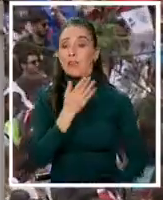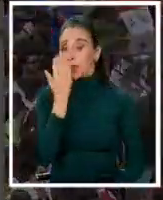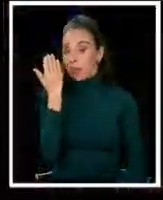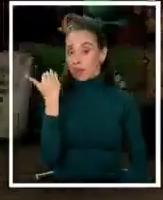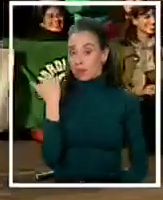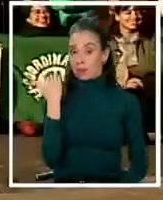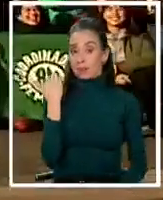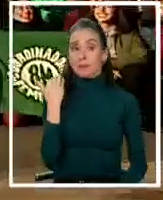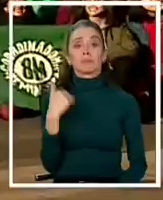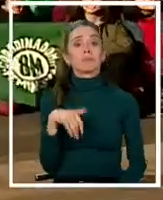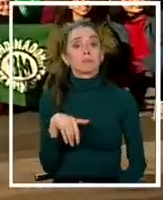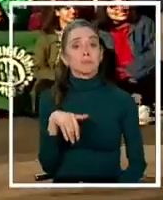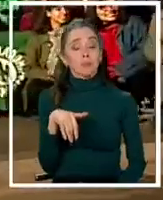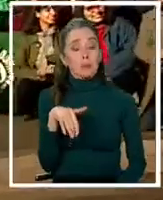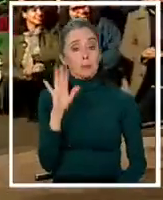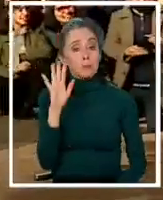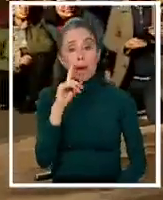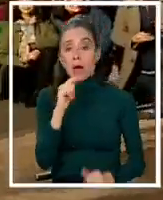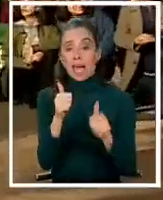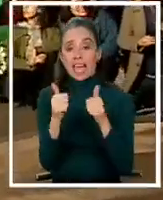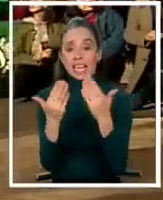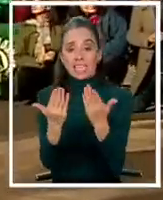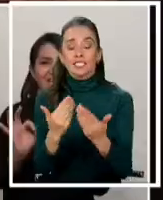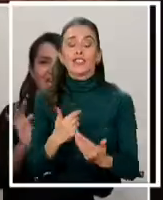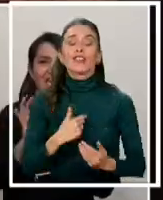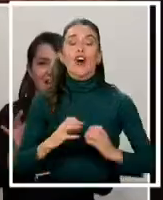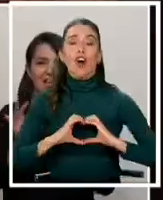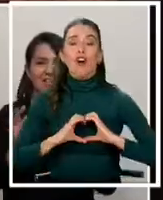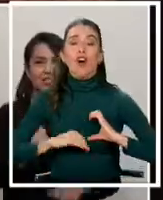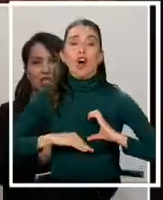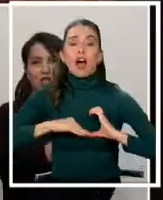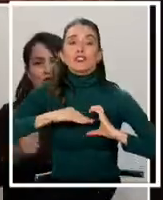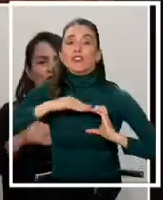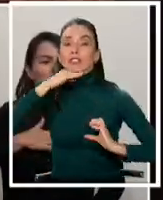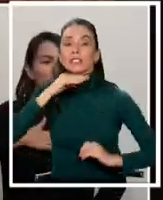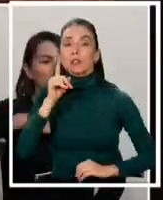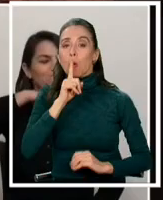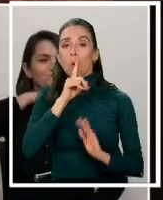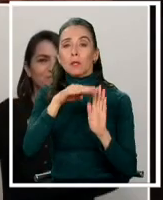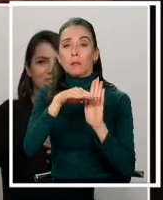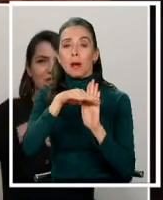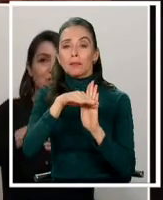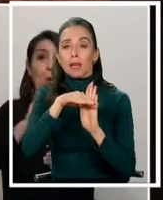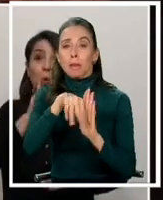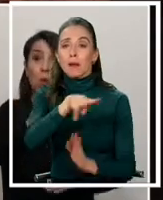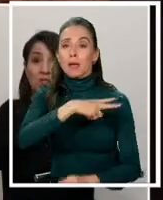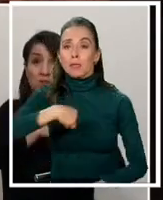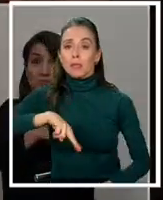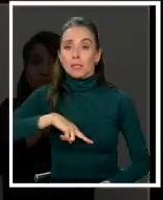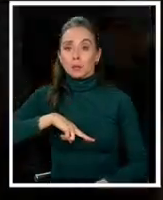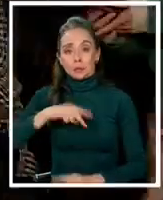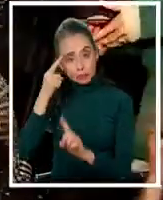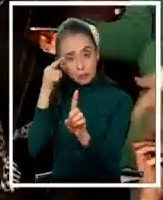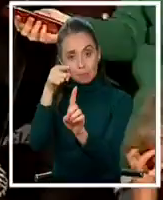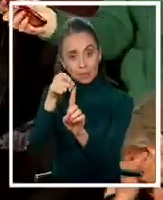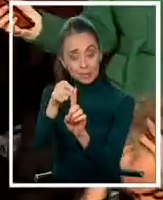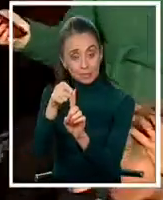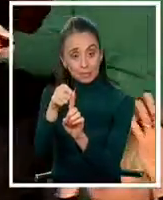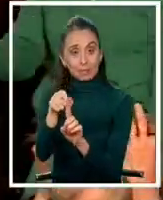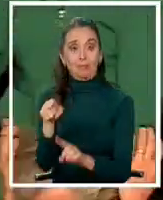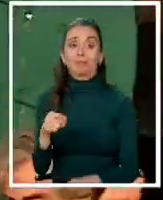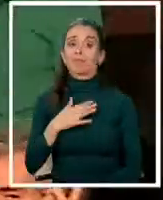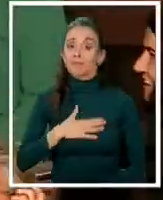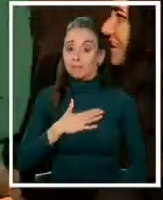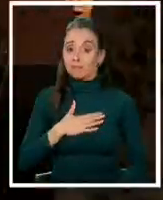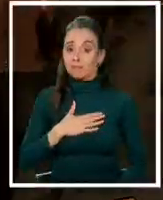días. El mayor de los éxitos, con el corazón llenito a terminar la última parte de nuestro cometido. Una